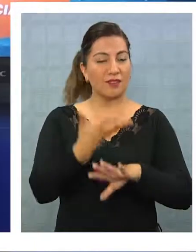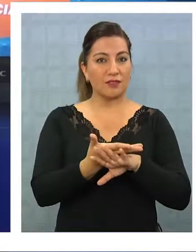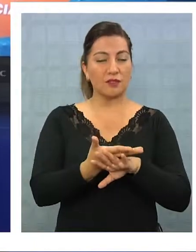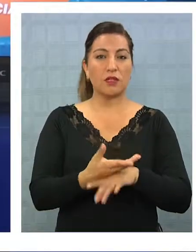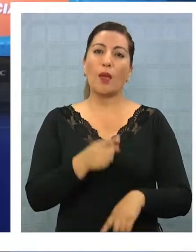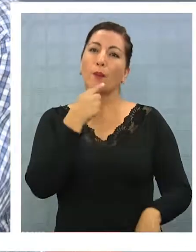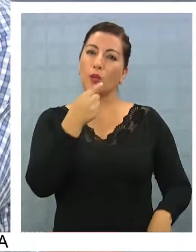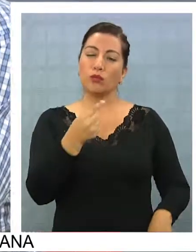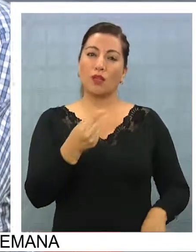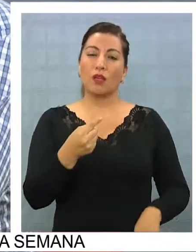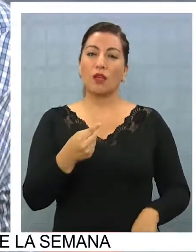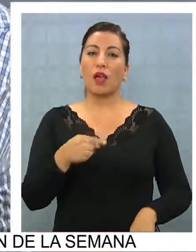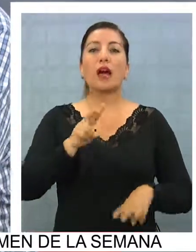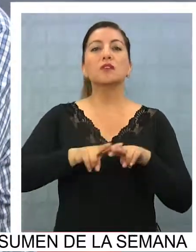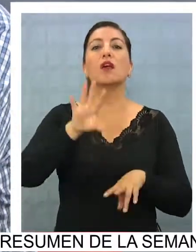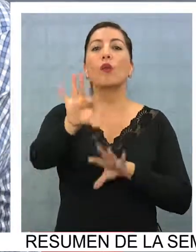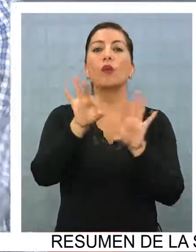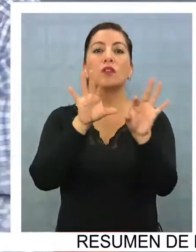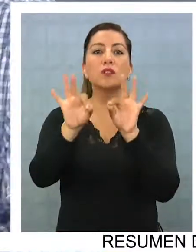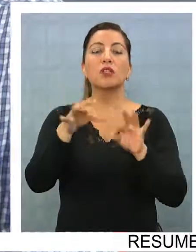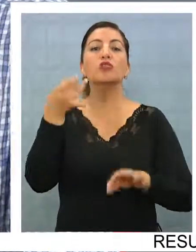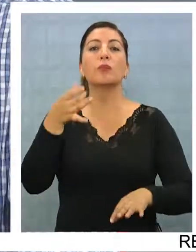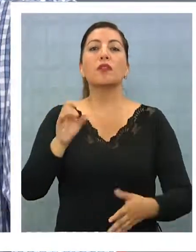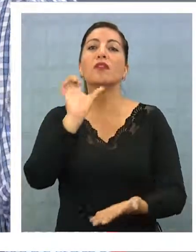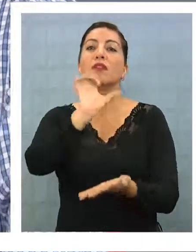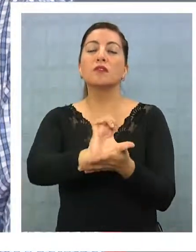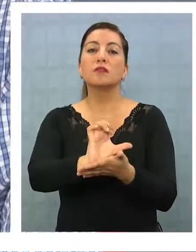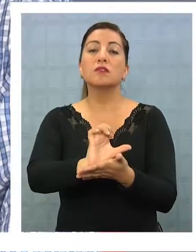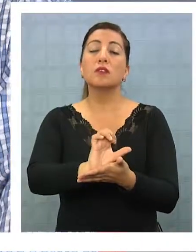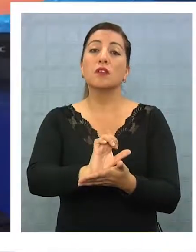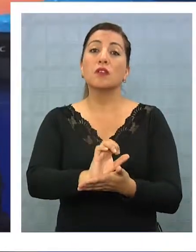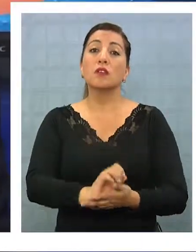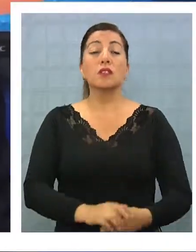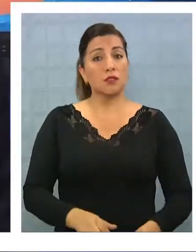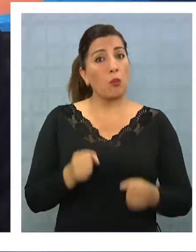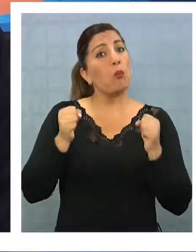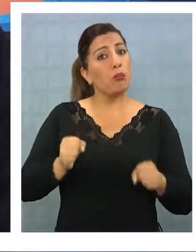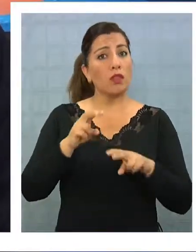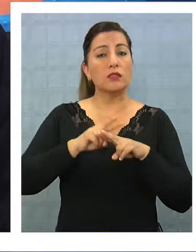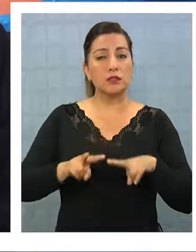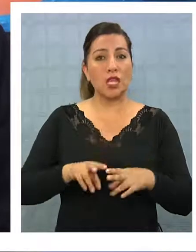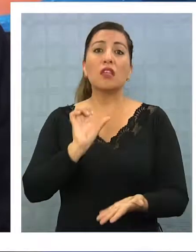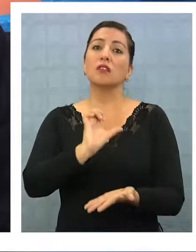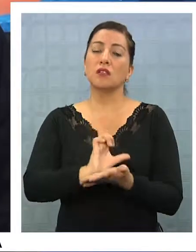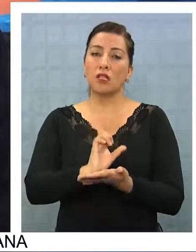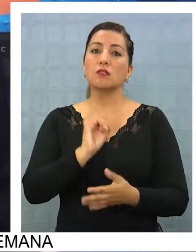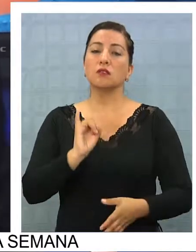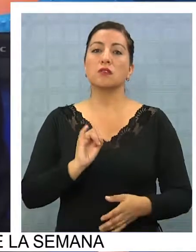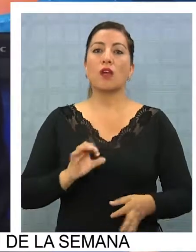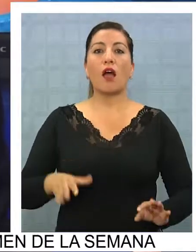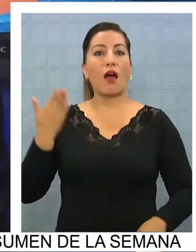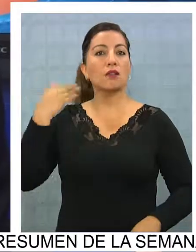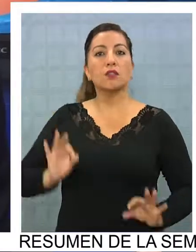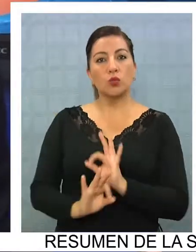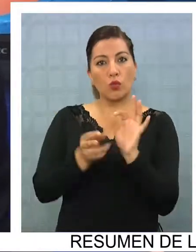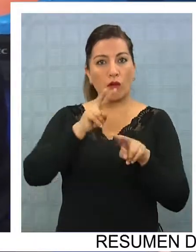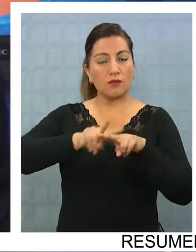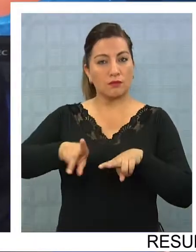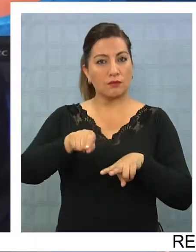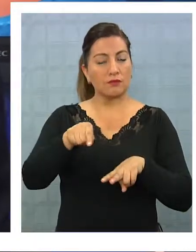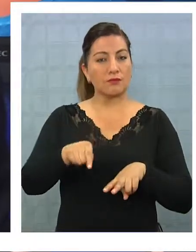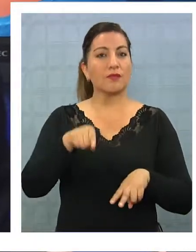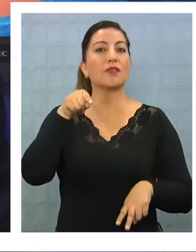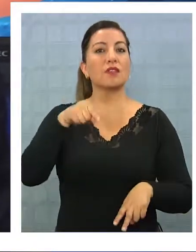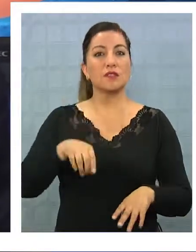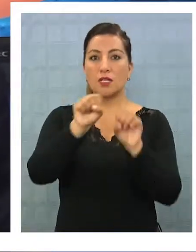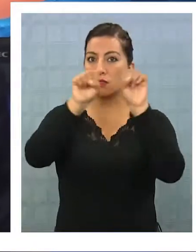hacer una elección y decir solamente las estatales. No, bueno, eso sí podría ser en algún momento, nunca lo hizo. Nunca